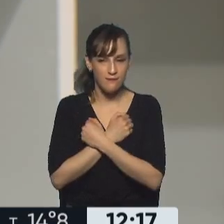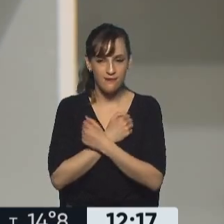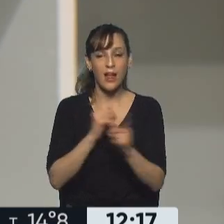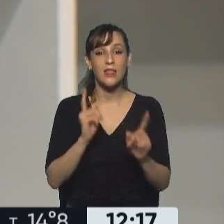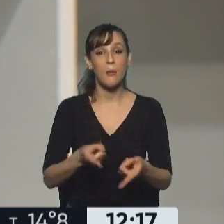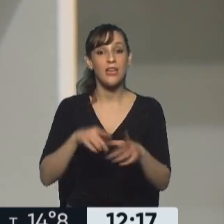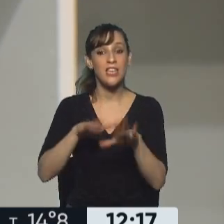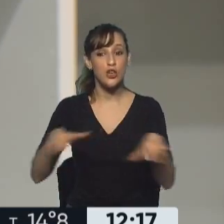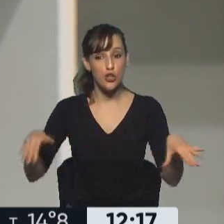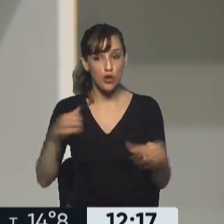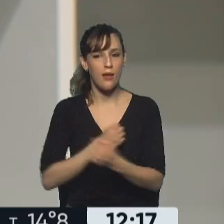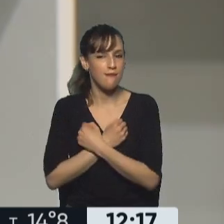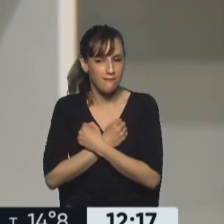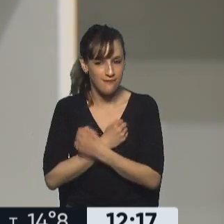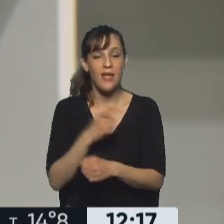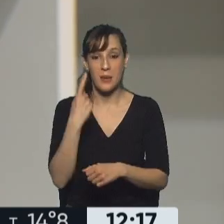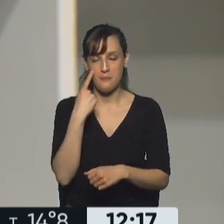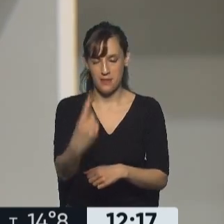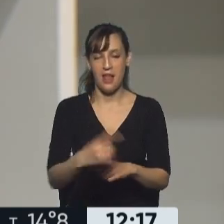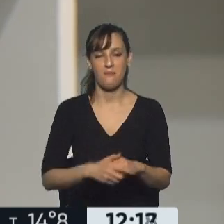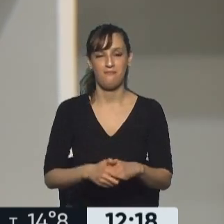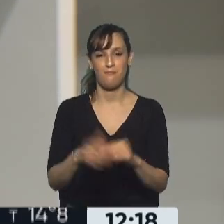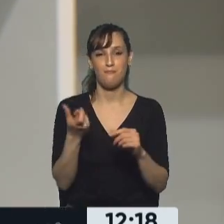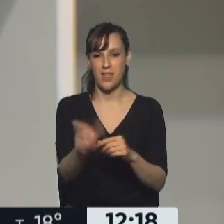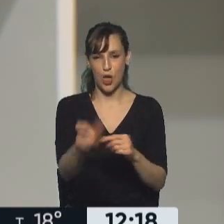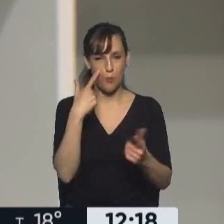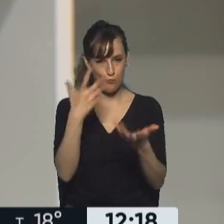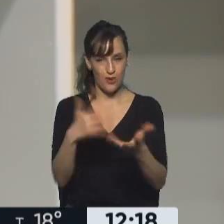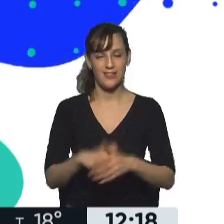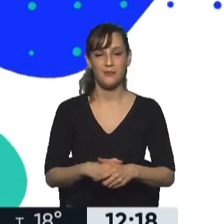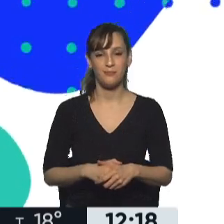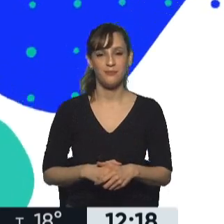por los niños. Y este es la manera en que la vamos a presentar,